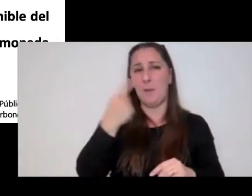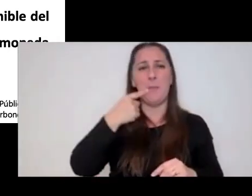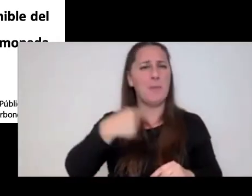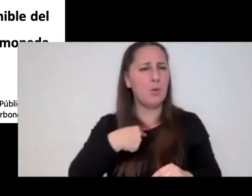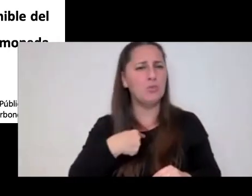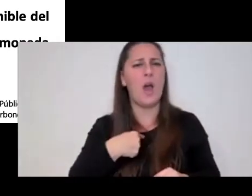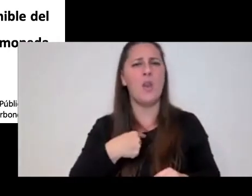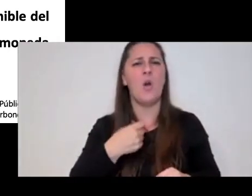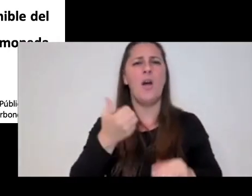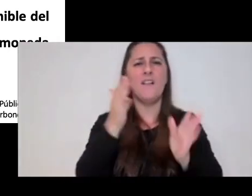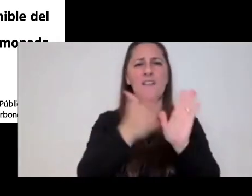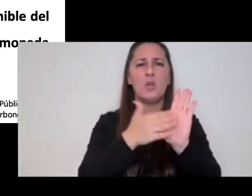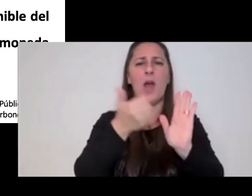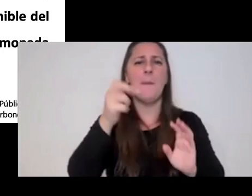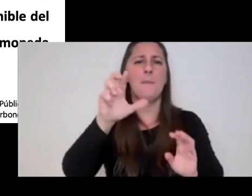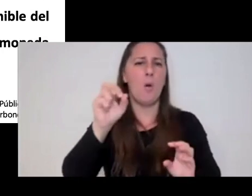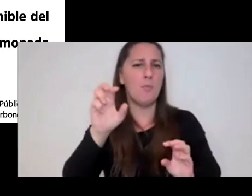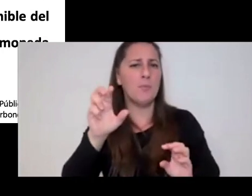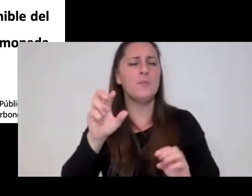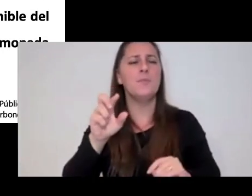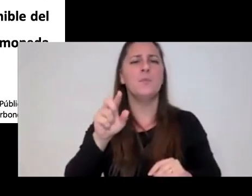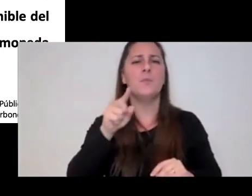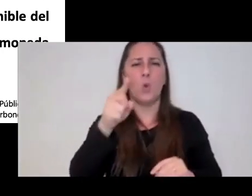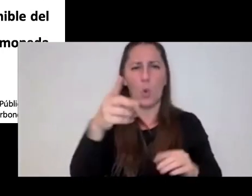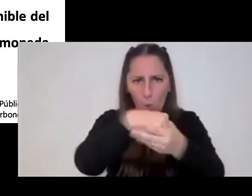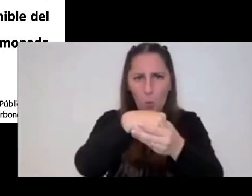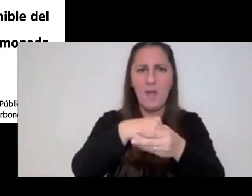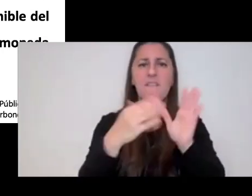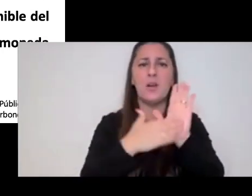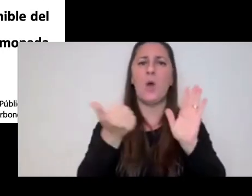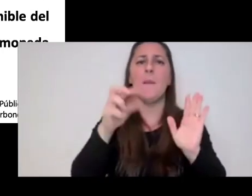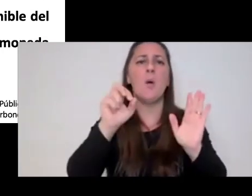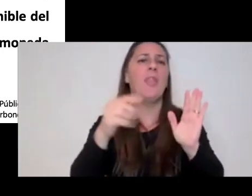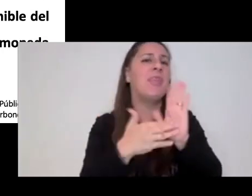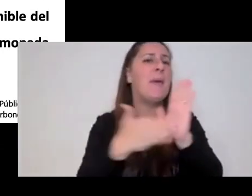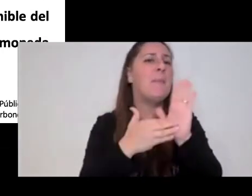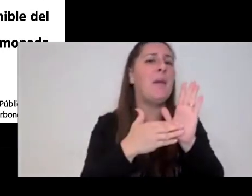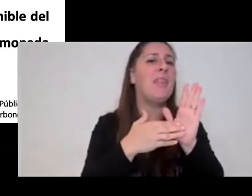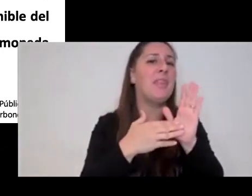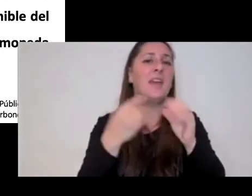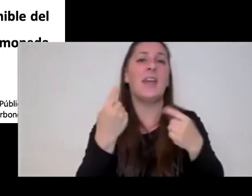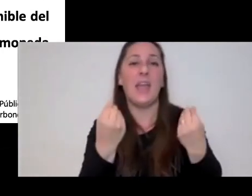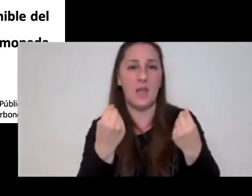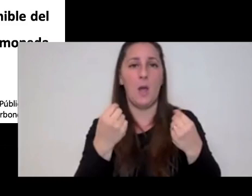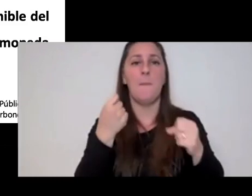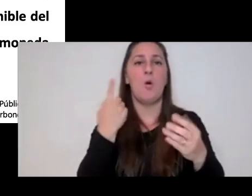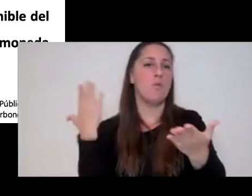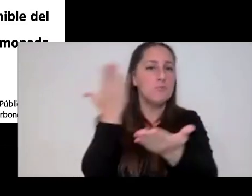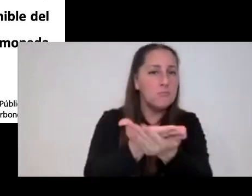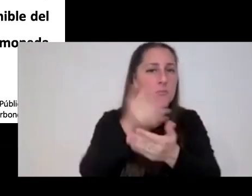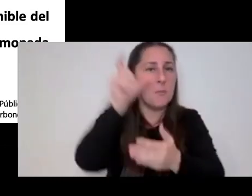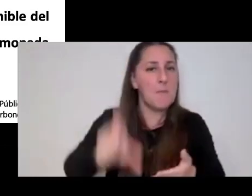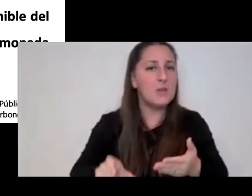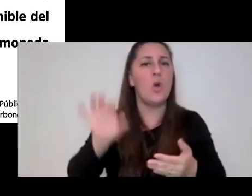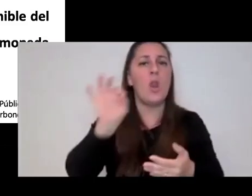APOC. Me dijeron, ¿cubre facturas APOC? Digo, depende por qué es la imputación de APOC. Si es por interposición de personas o es por falseamiento